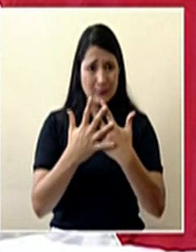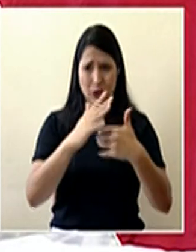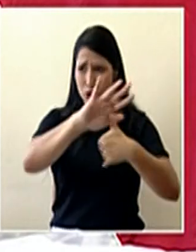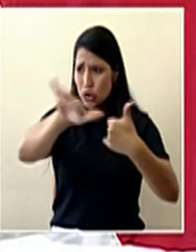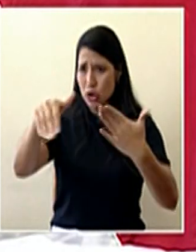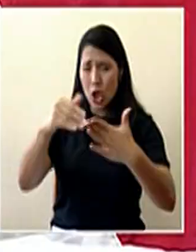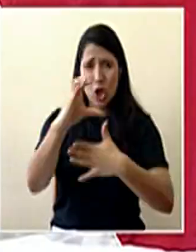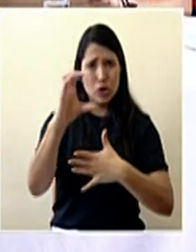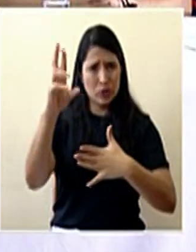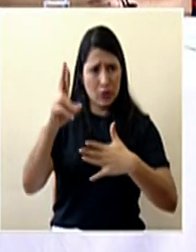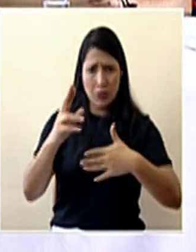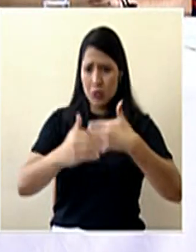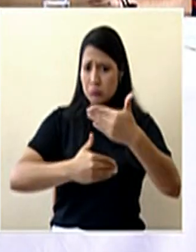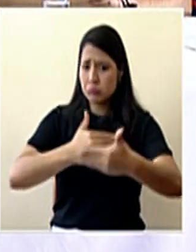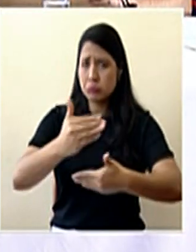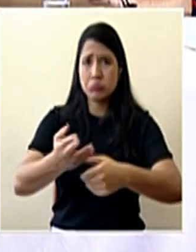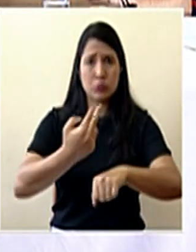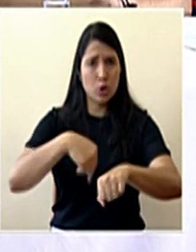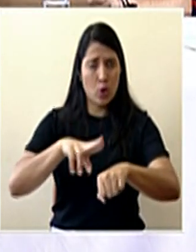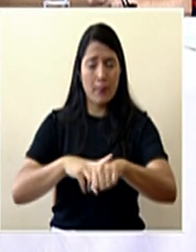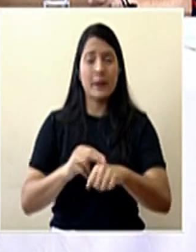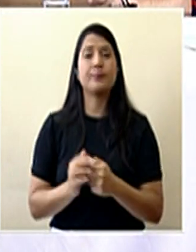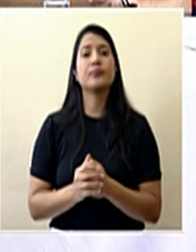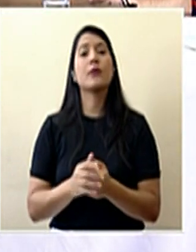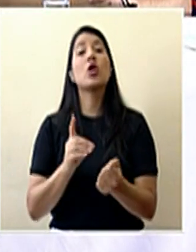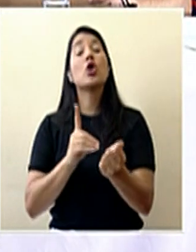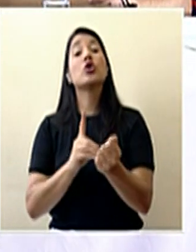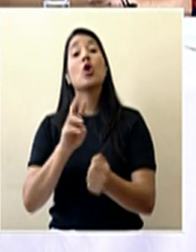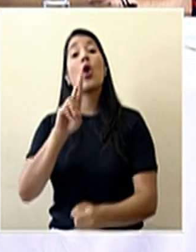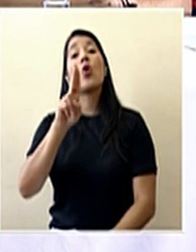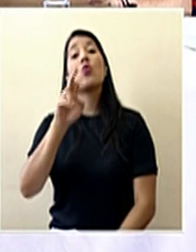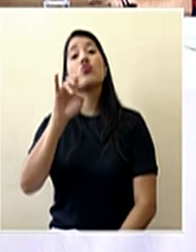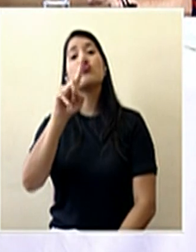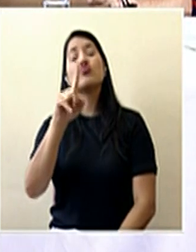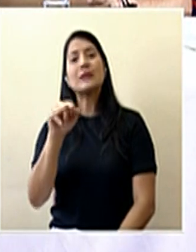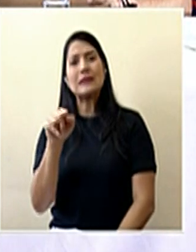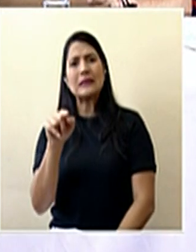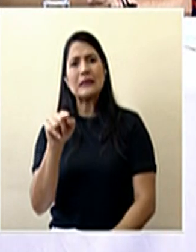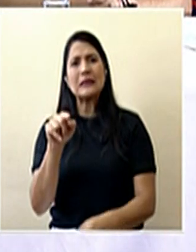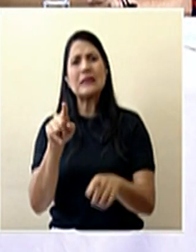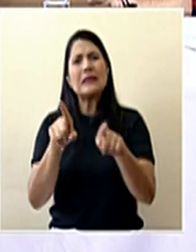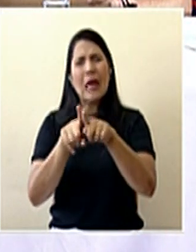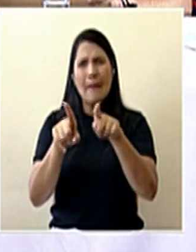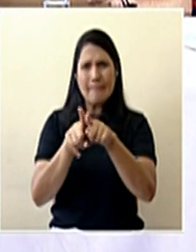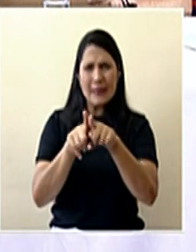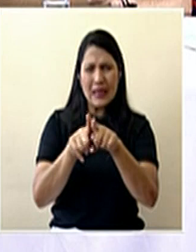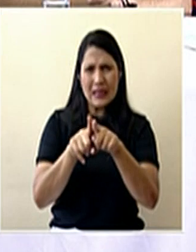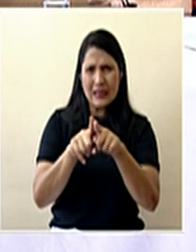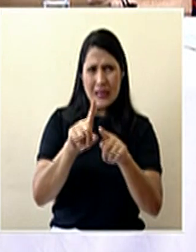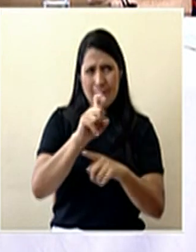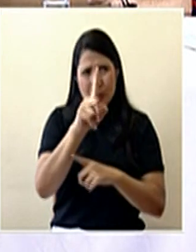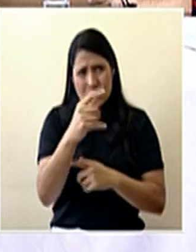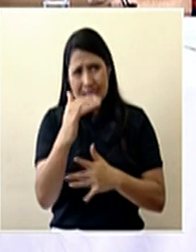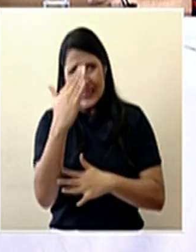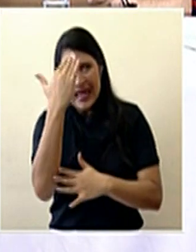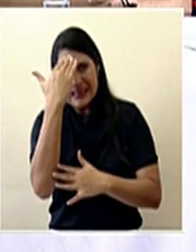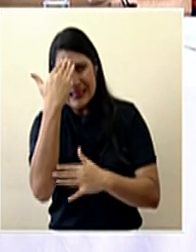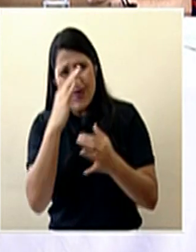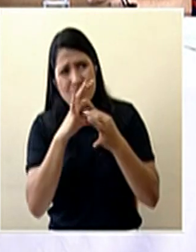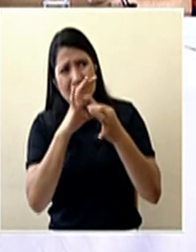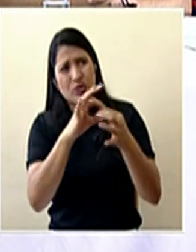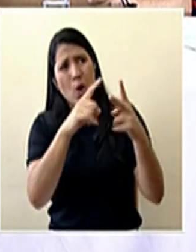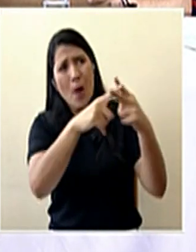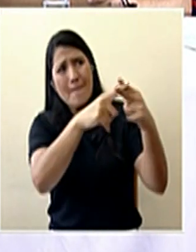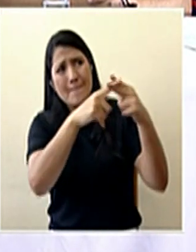transcurre con normalidad. Doctor Ruiz, también nos consultan sobre si ya sabemos algo con los créditos hipotecarios de las personas que